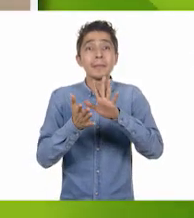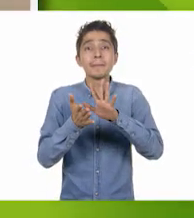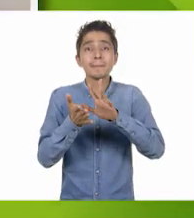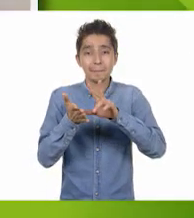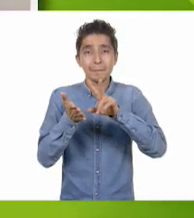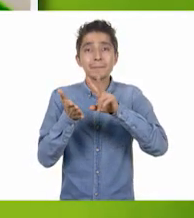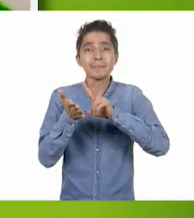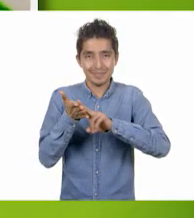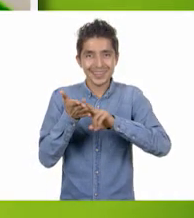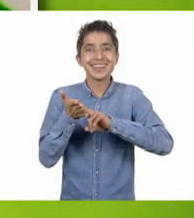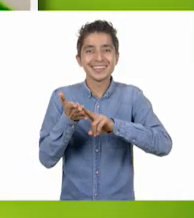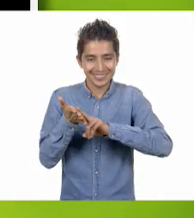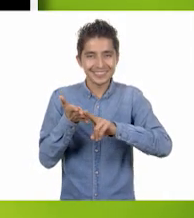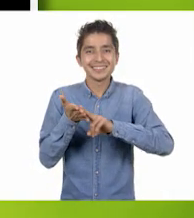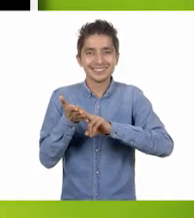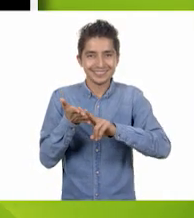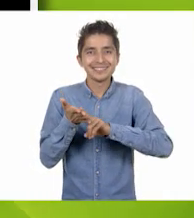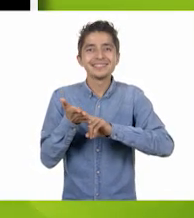Verde. Verde.